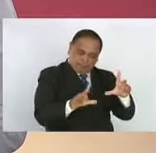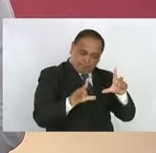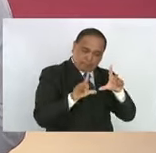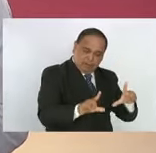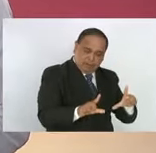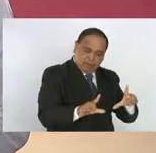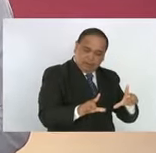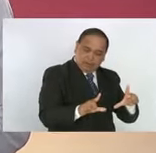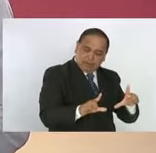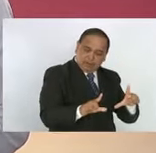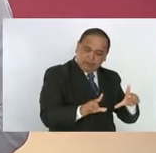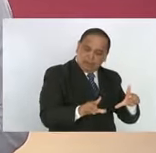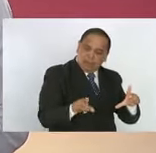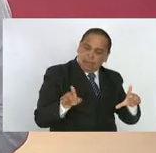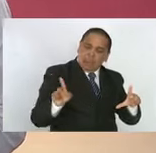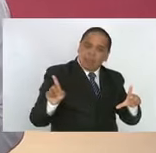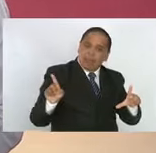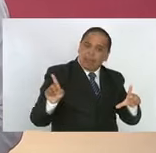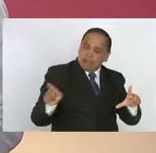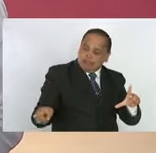en beneficio